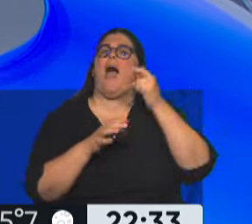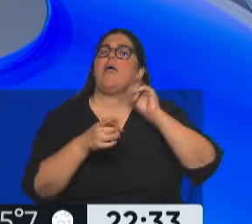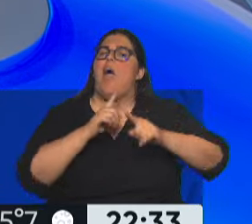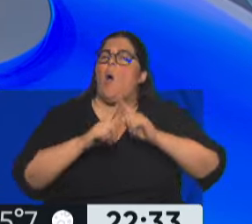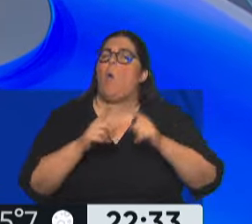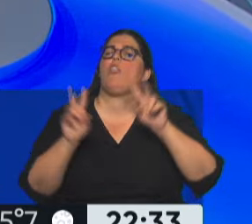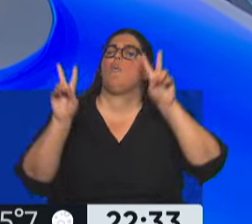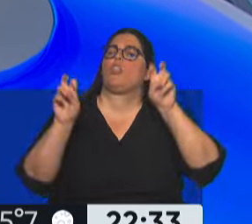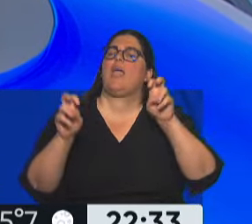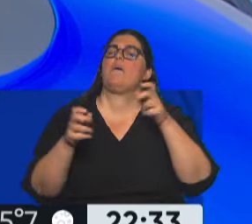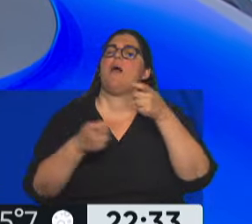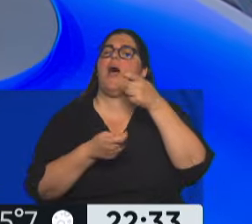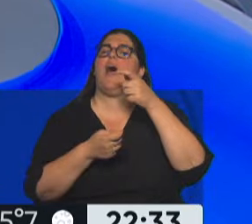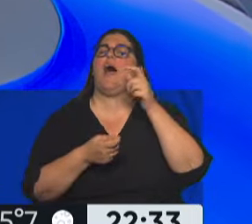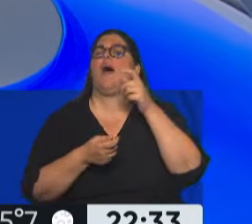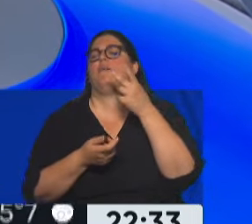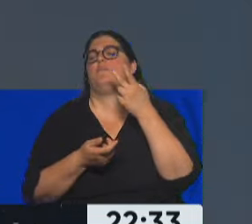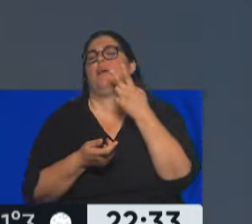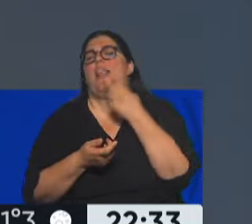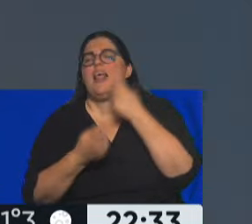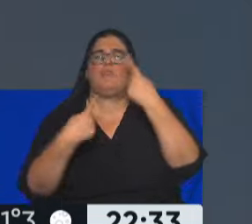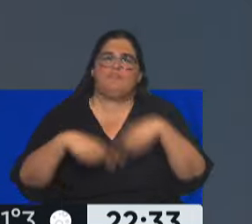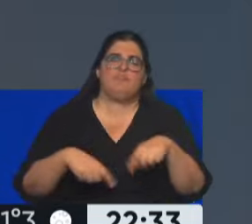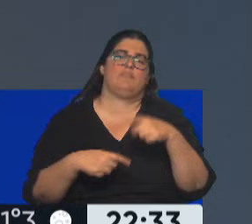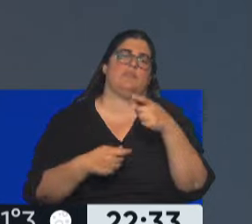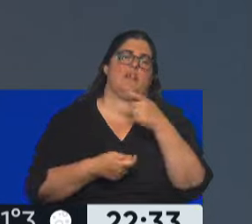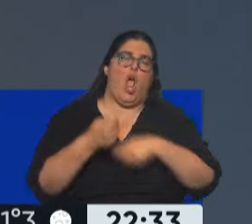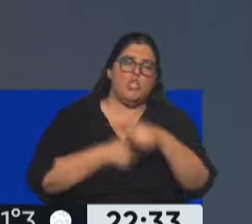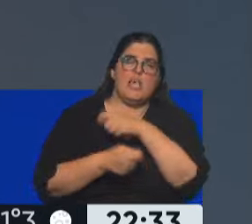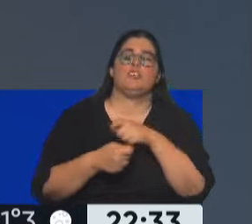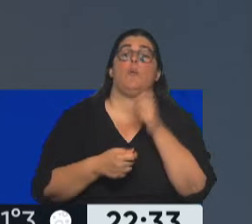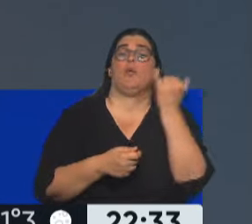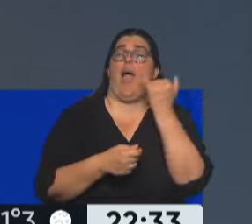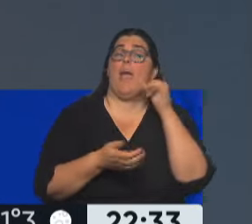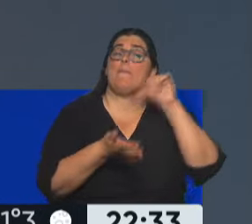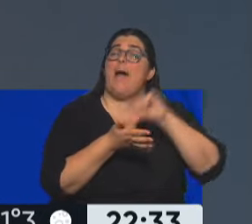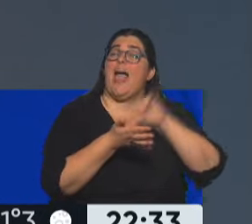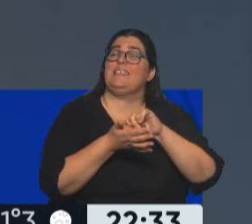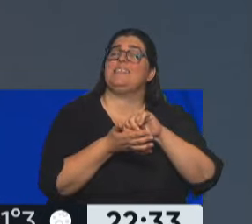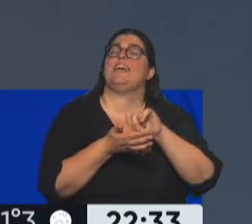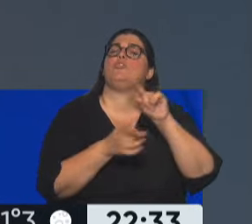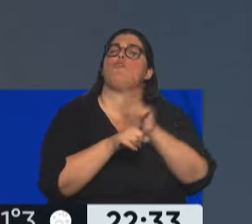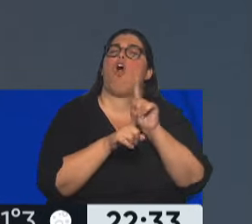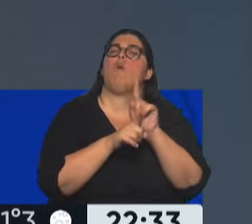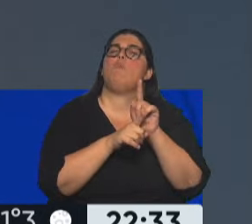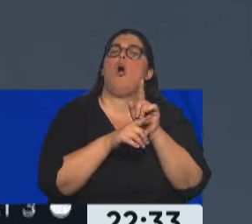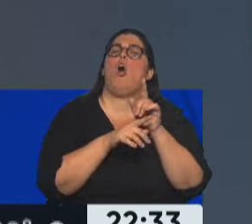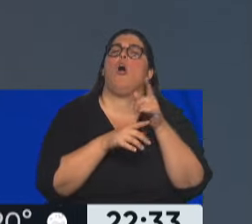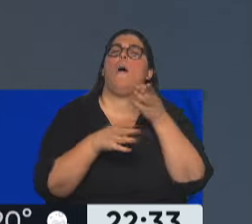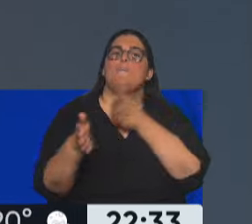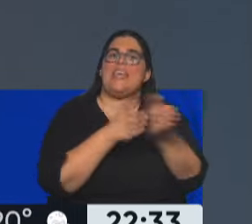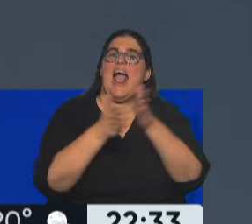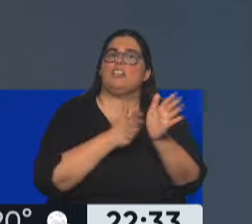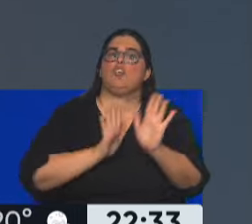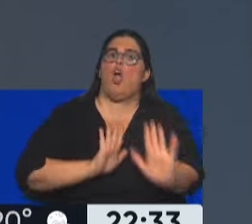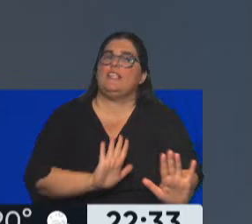cuestión migratoria, con países que administran la barrera y hacen de amortiguador para las oleadas migratorias.